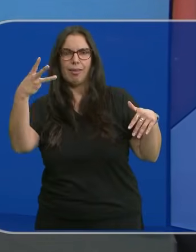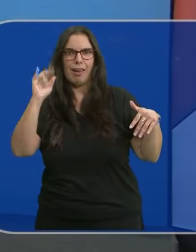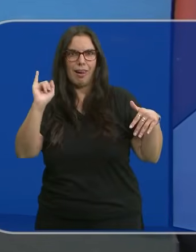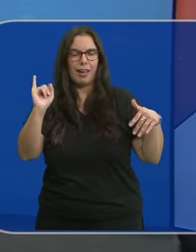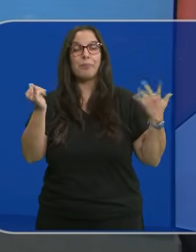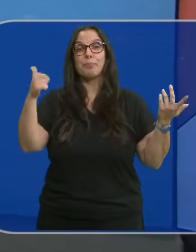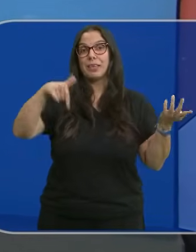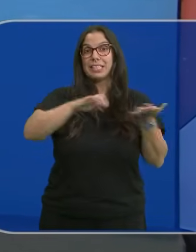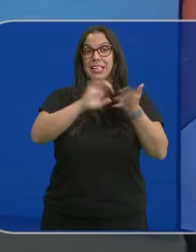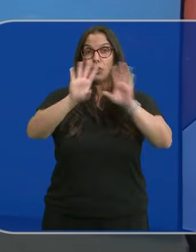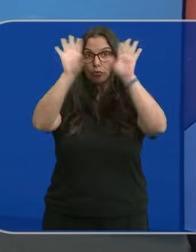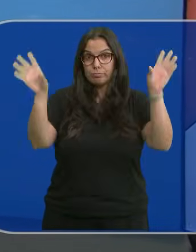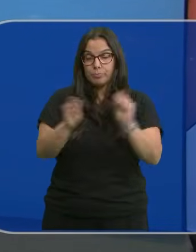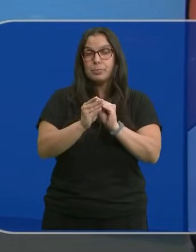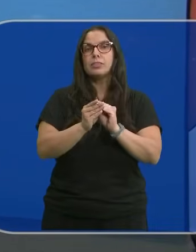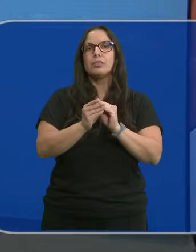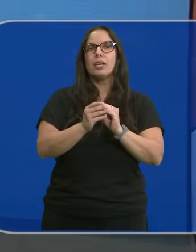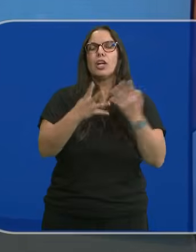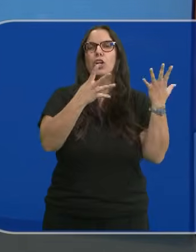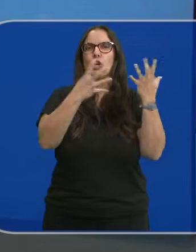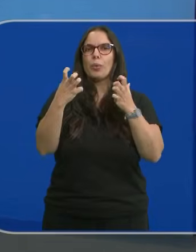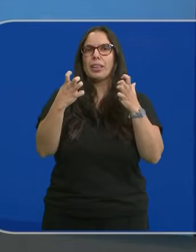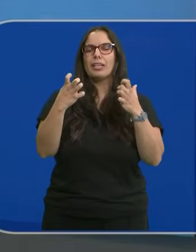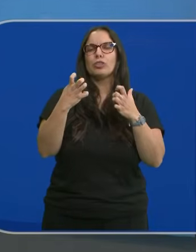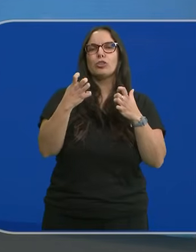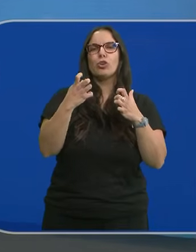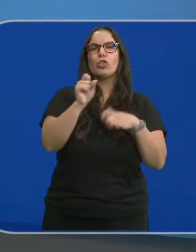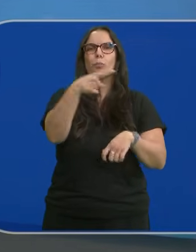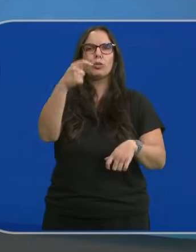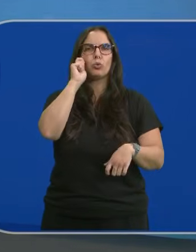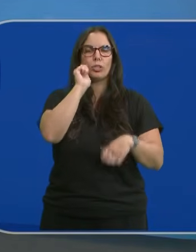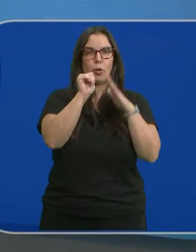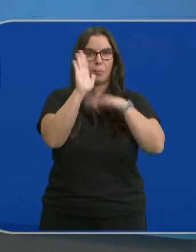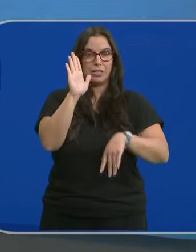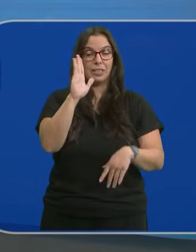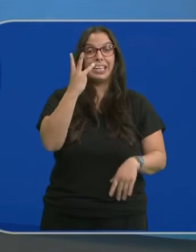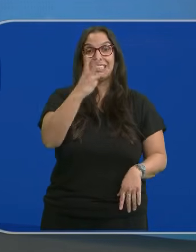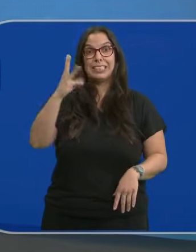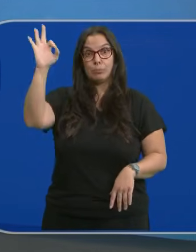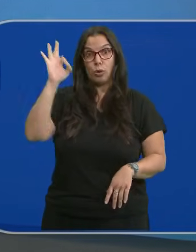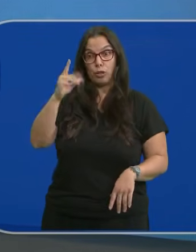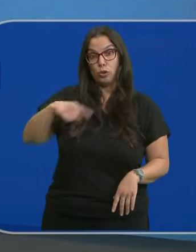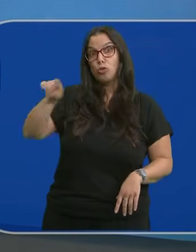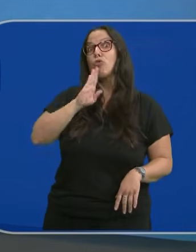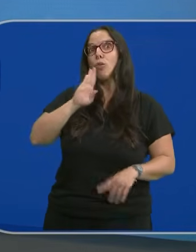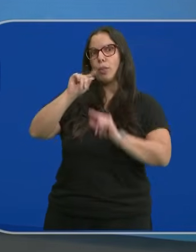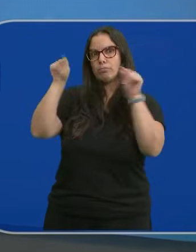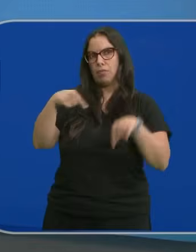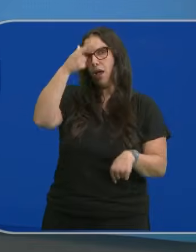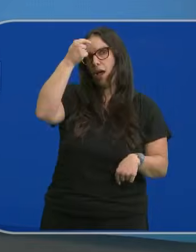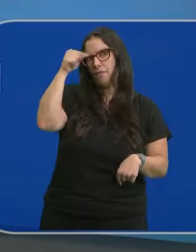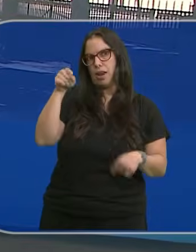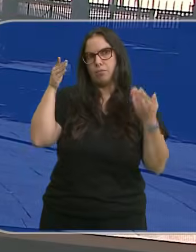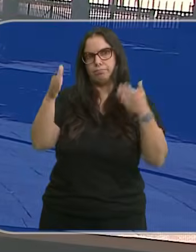nos fijamos en Castilla y León, la cifra supera las 900 viviendas en esta situación. La tercera parte de estos inmuebles están en Ávila.